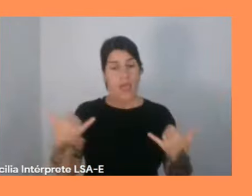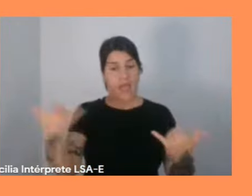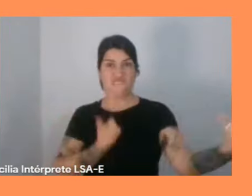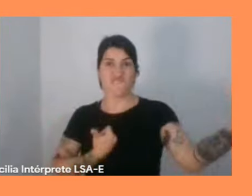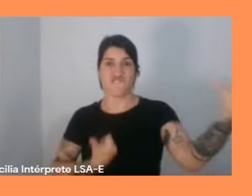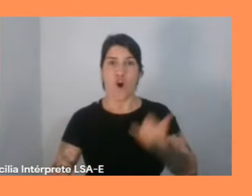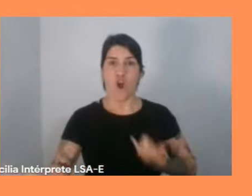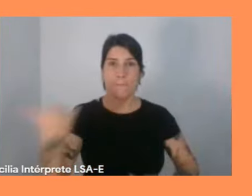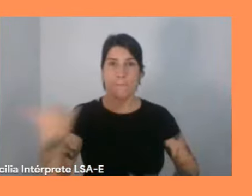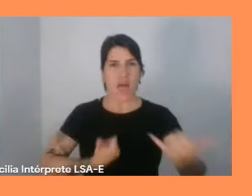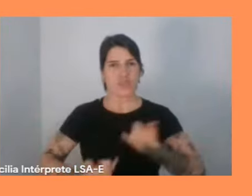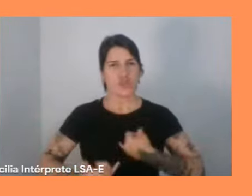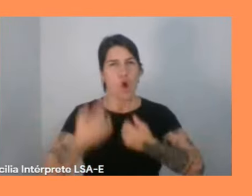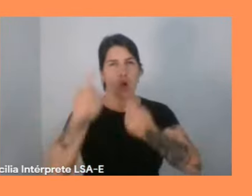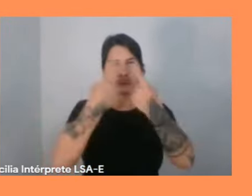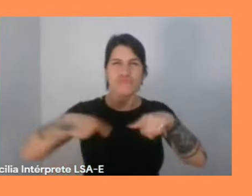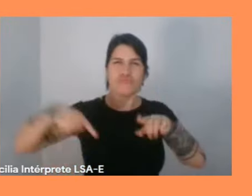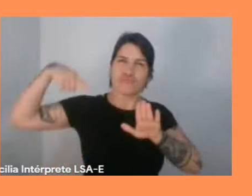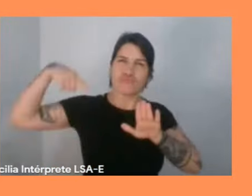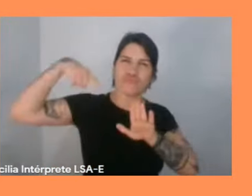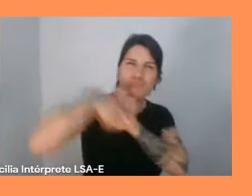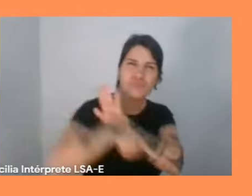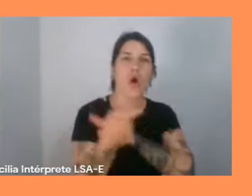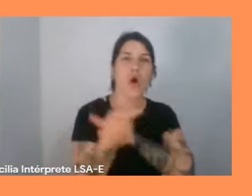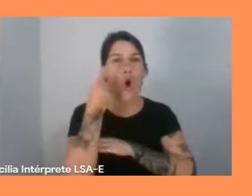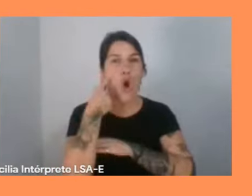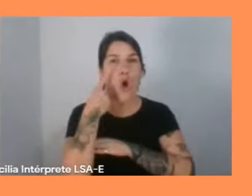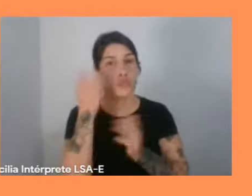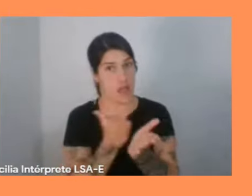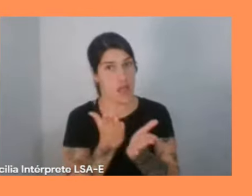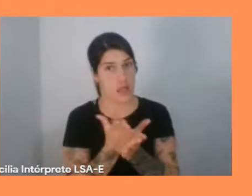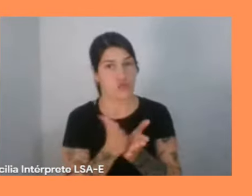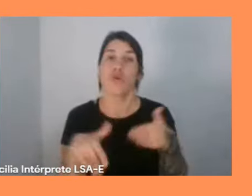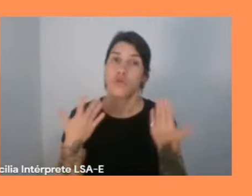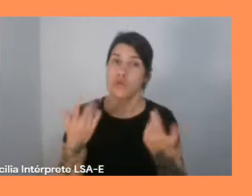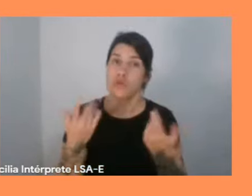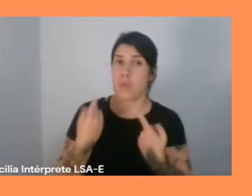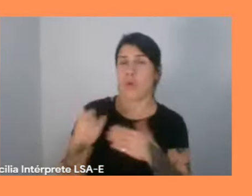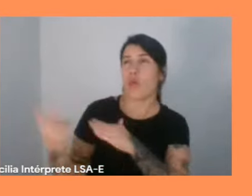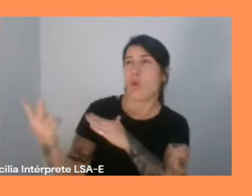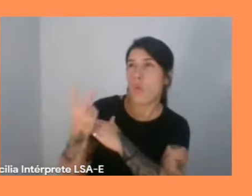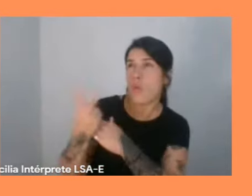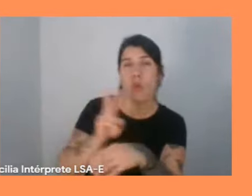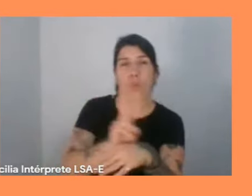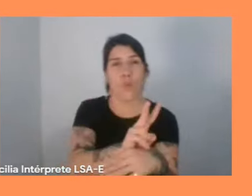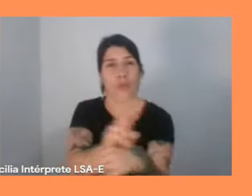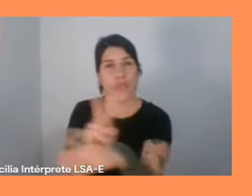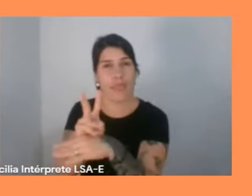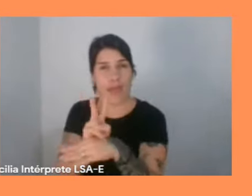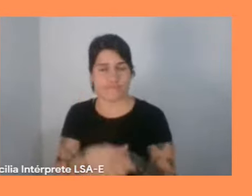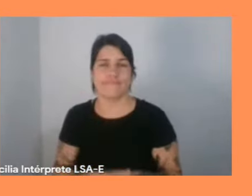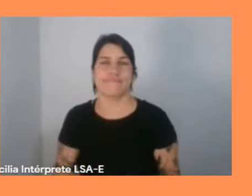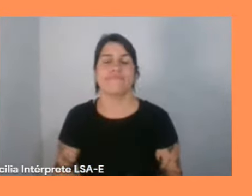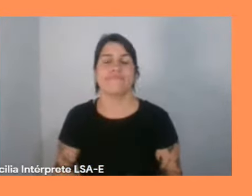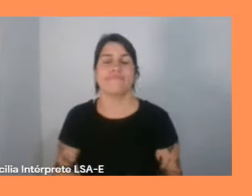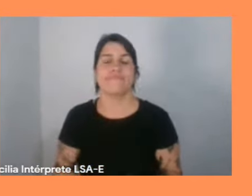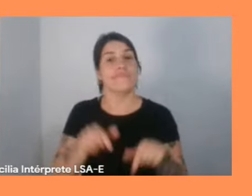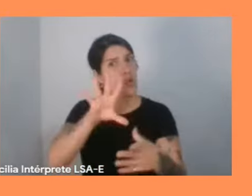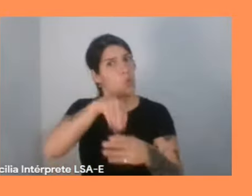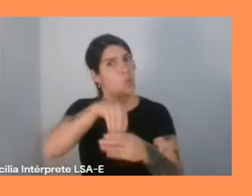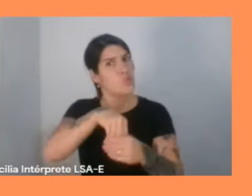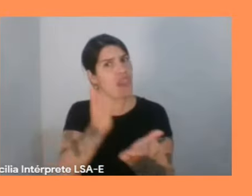el cuidado. Esto incluye tanto el derecho a conocer el propio cuerpo como a elegir con